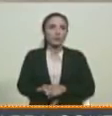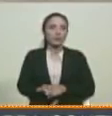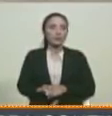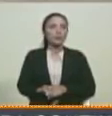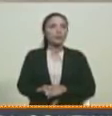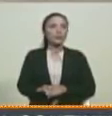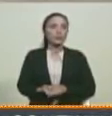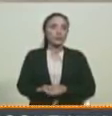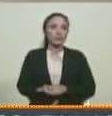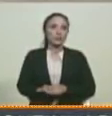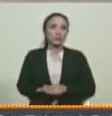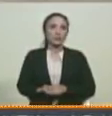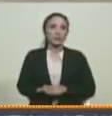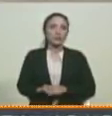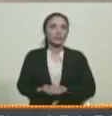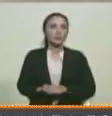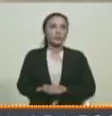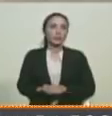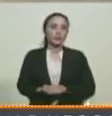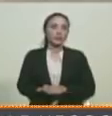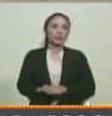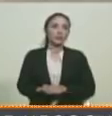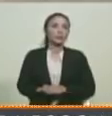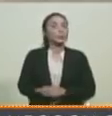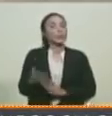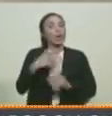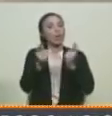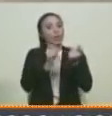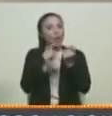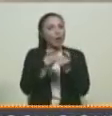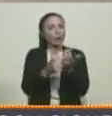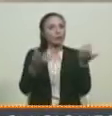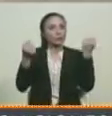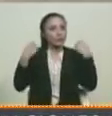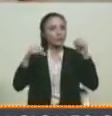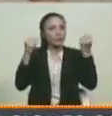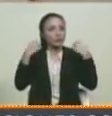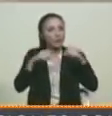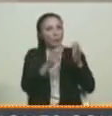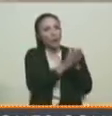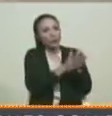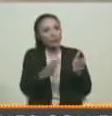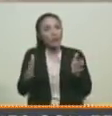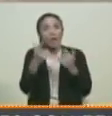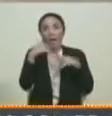diálogo. Y no solo el llamado al diálogo, la práctica del diálogo. Aquí mismo